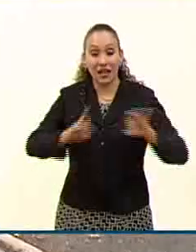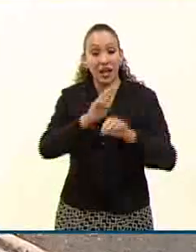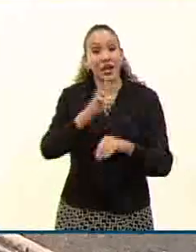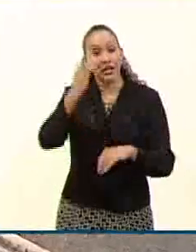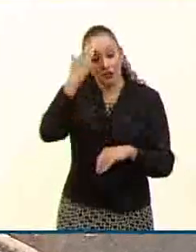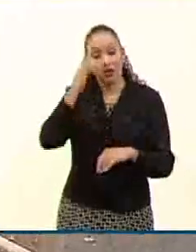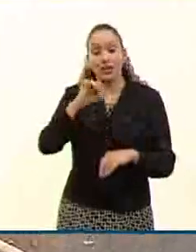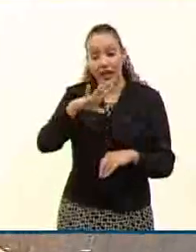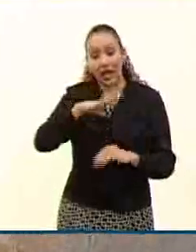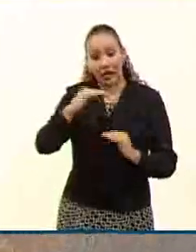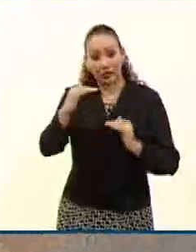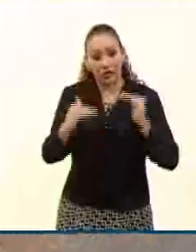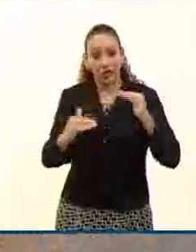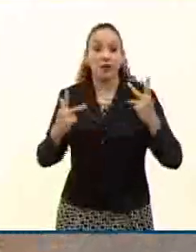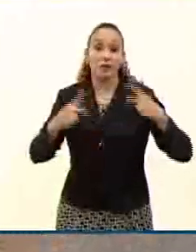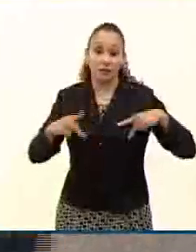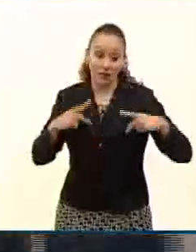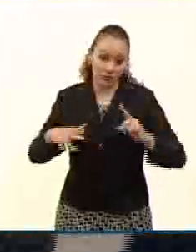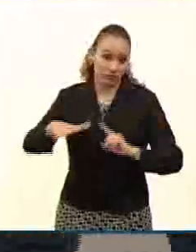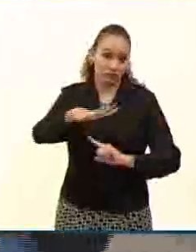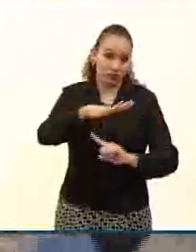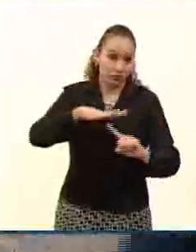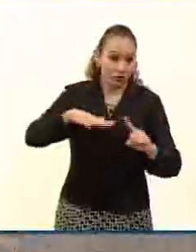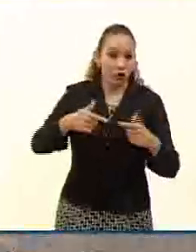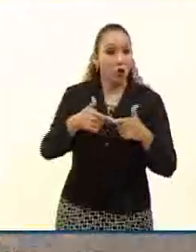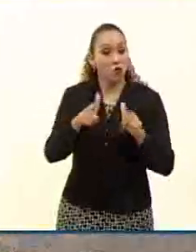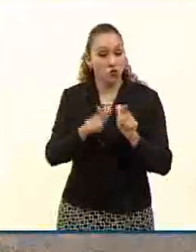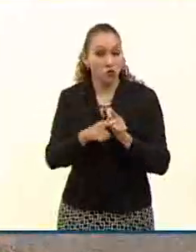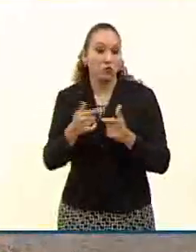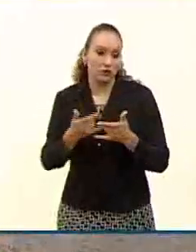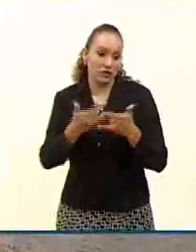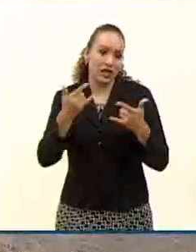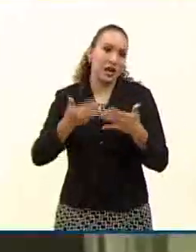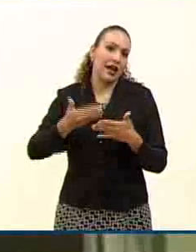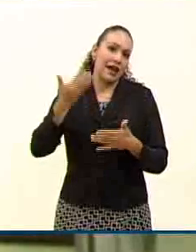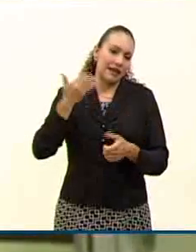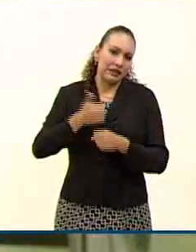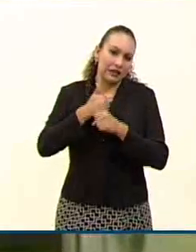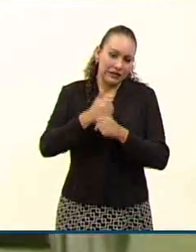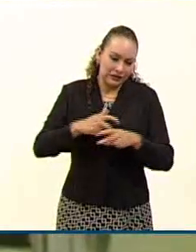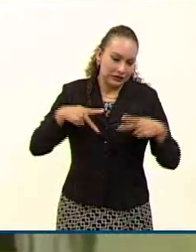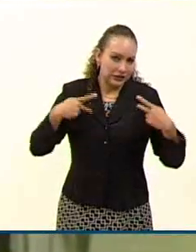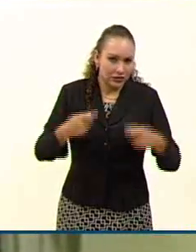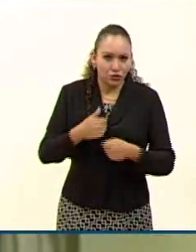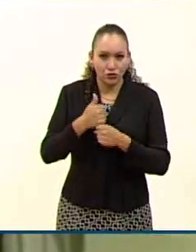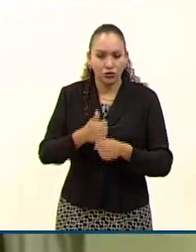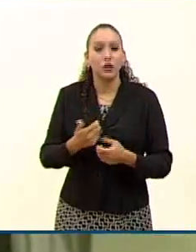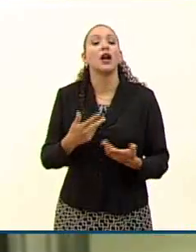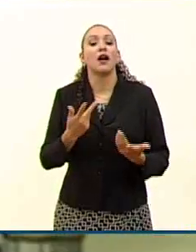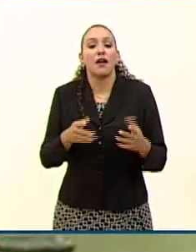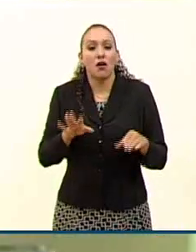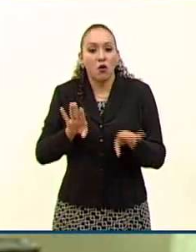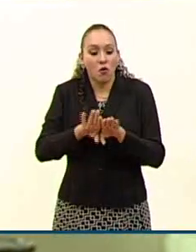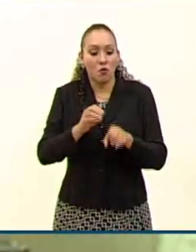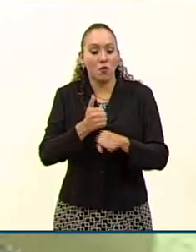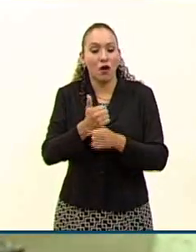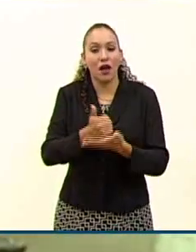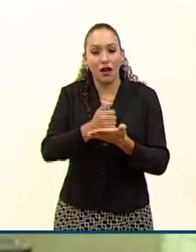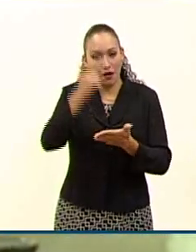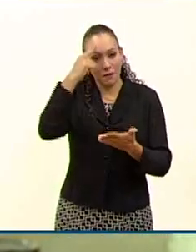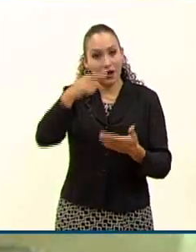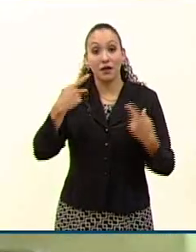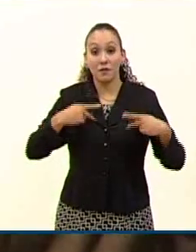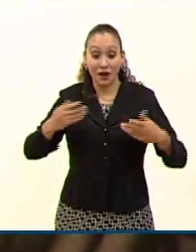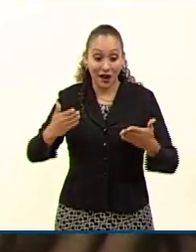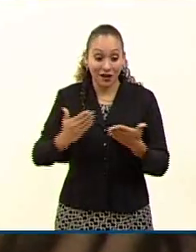y los contextos que viven las personas y grupos que históricamente han enfrentado discriminación. Además, garantizar el acceso a la